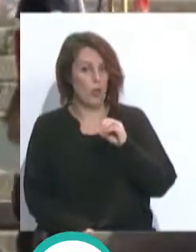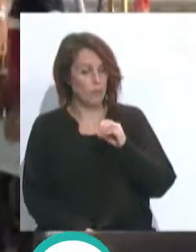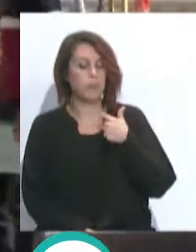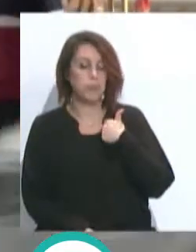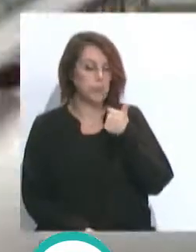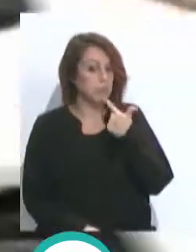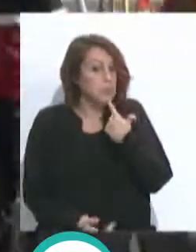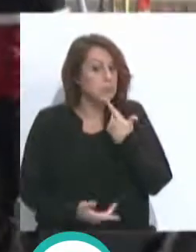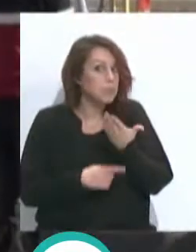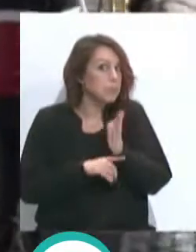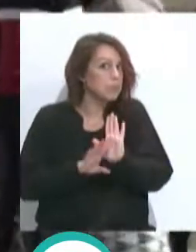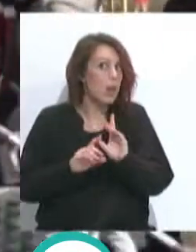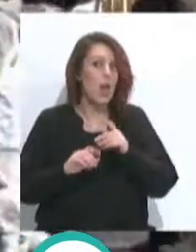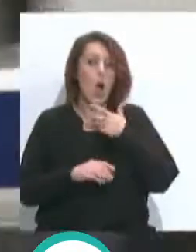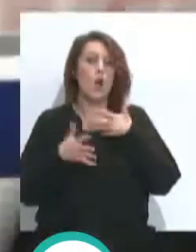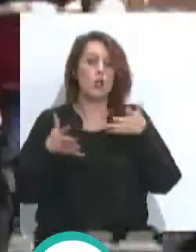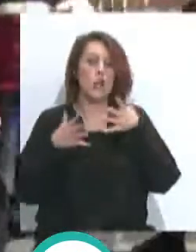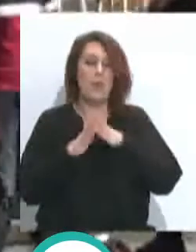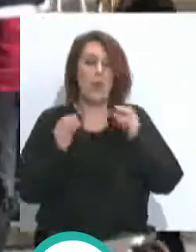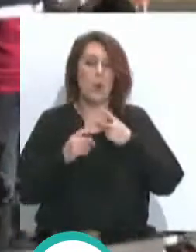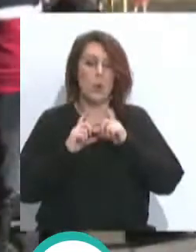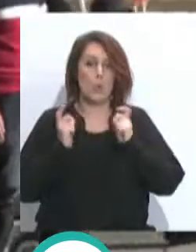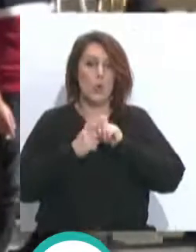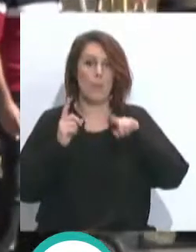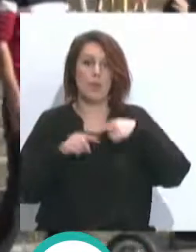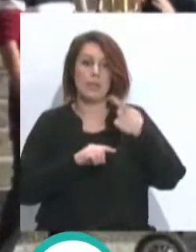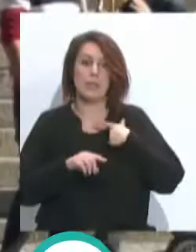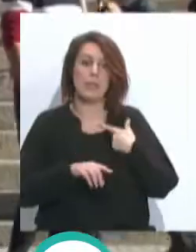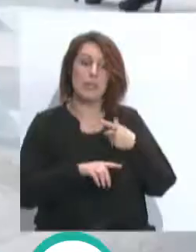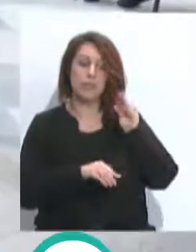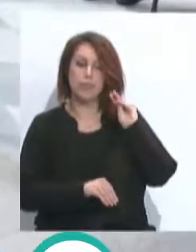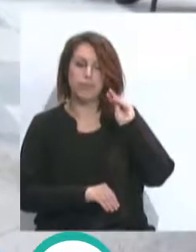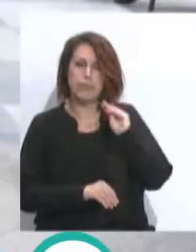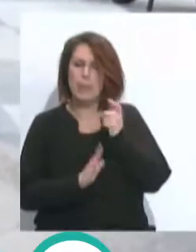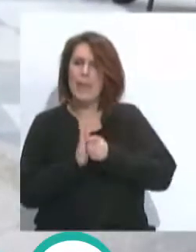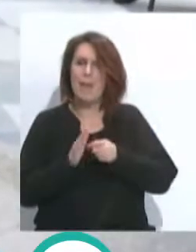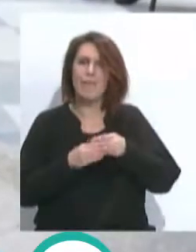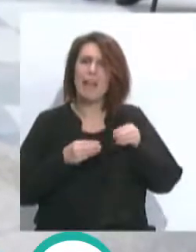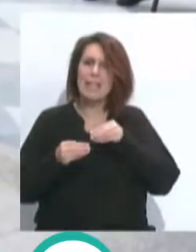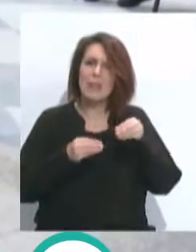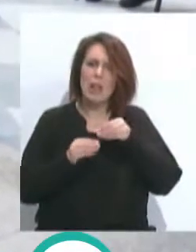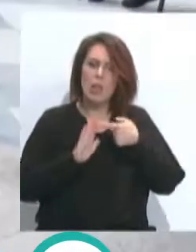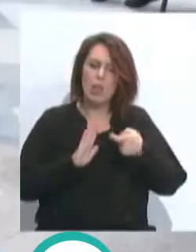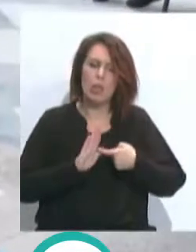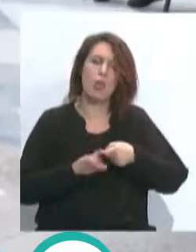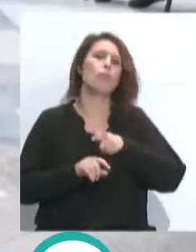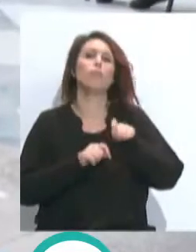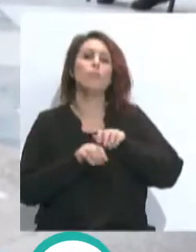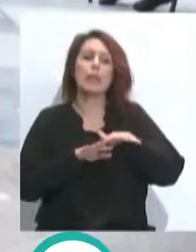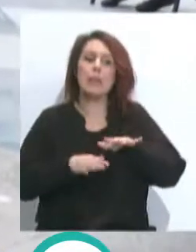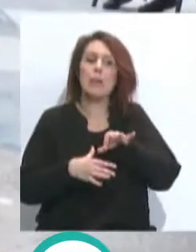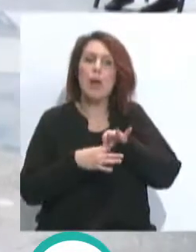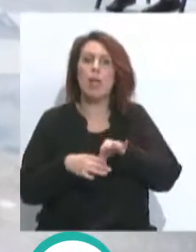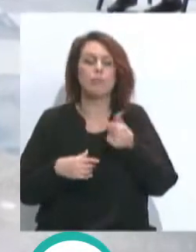el Consejo de Gobierno andaluz. Preguntado por nuevas medidas de flexibilización frente a la pandemia, Bendodo se ha felicitado por la